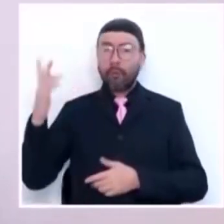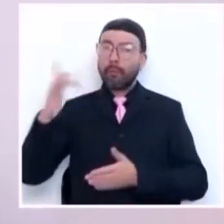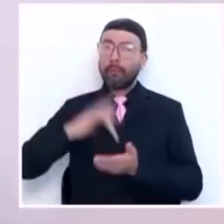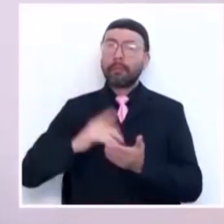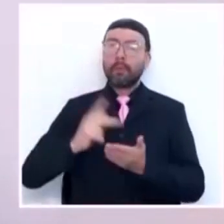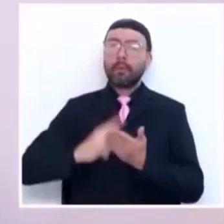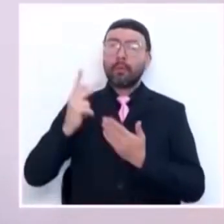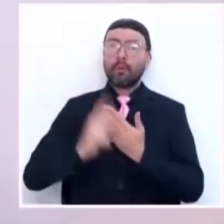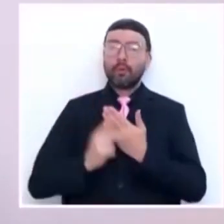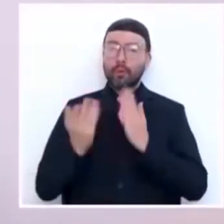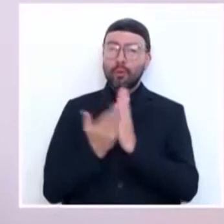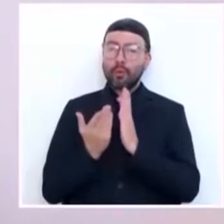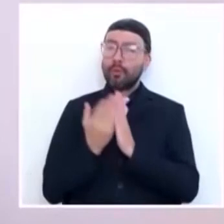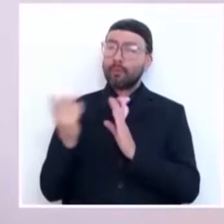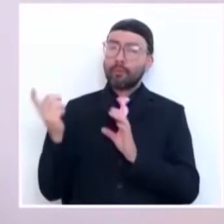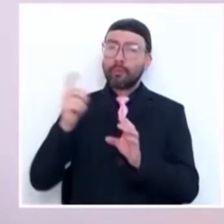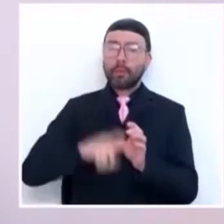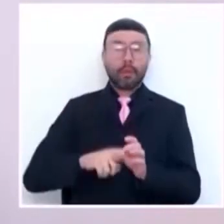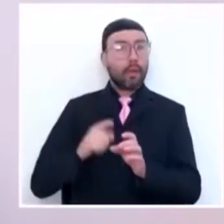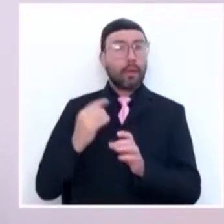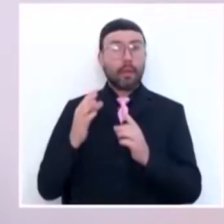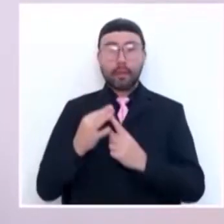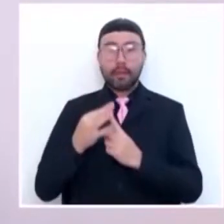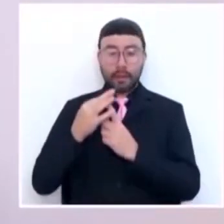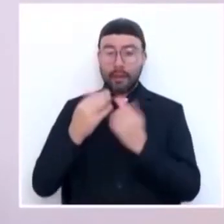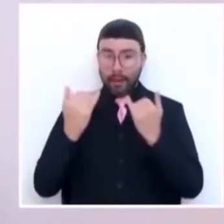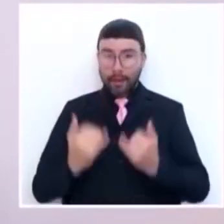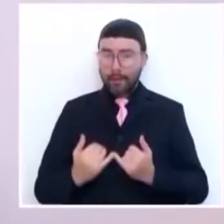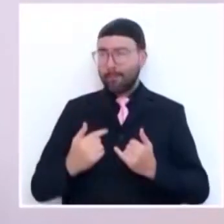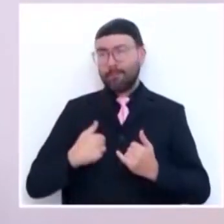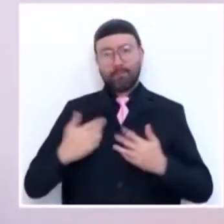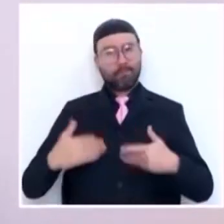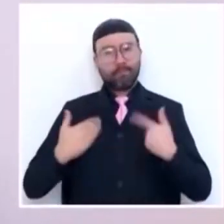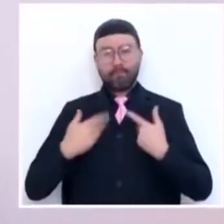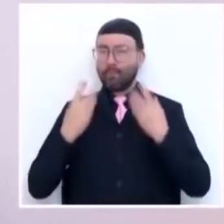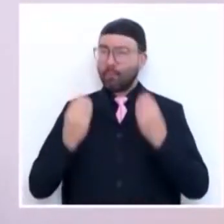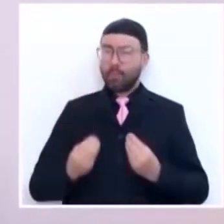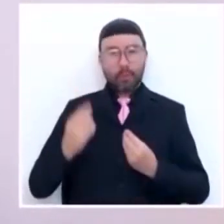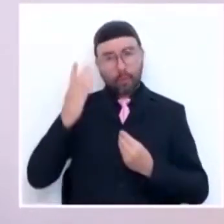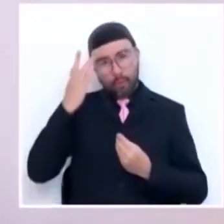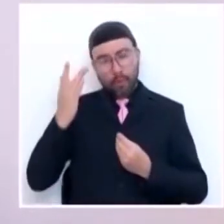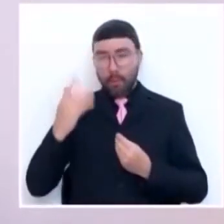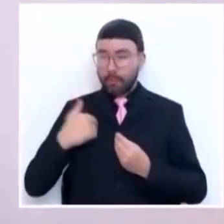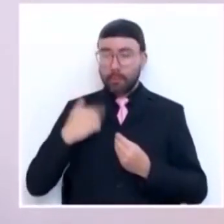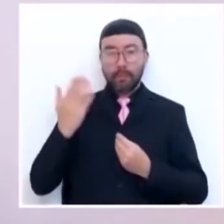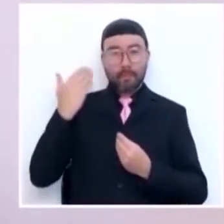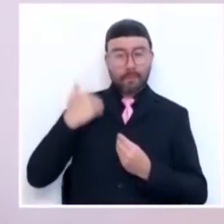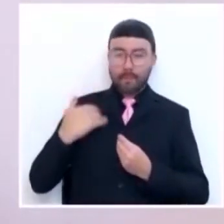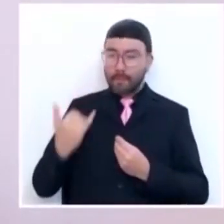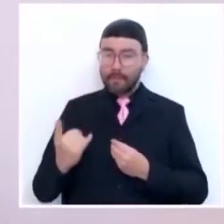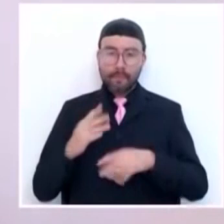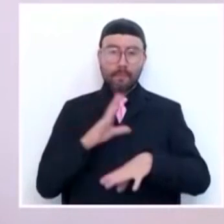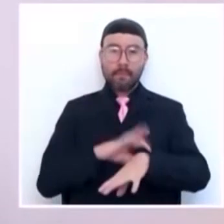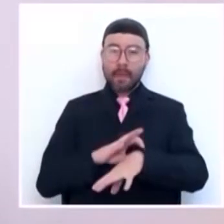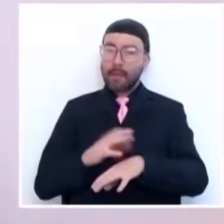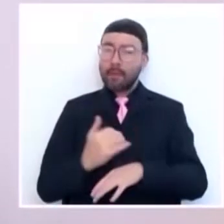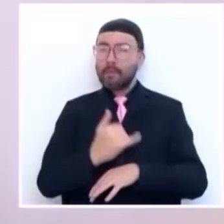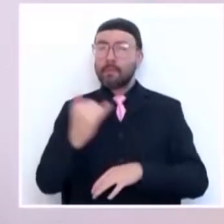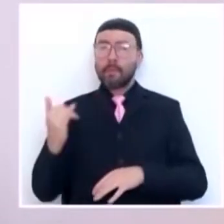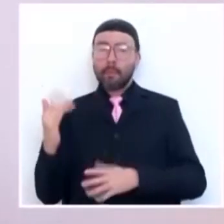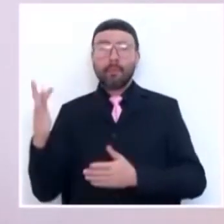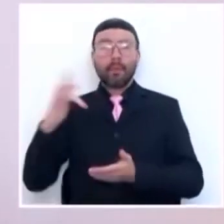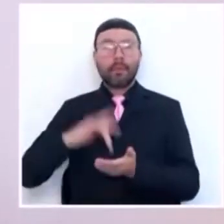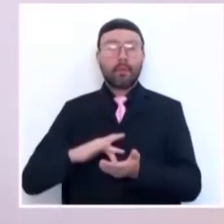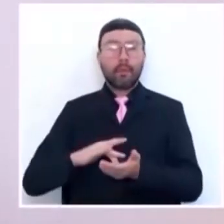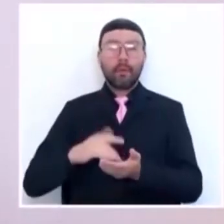educativo. Especialmente hoy, pues me llena de mucha alegría, porque hace, yo comentaba con varios médicos que cuando yo